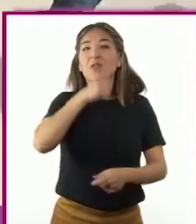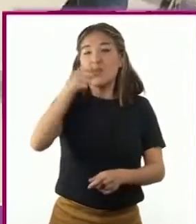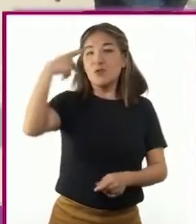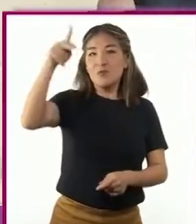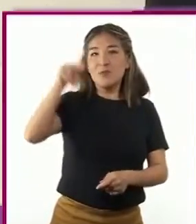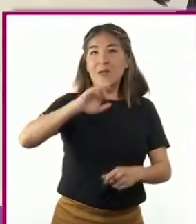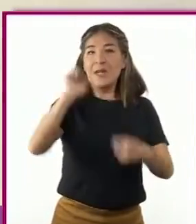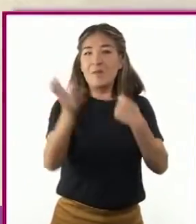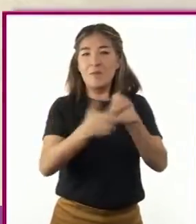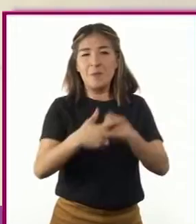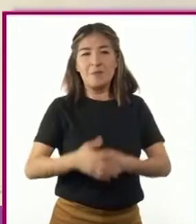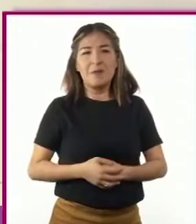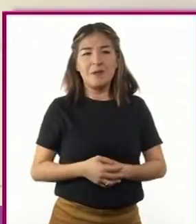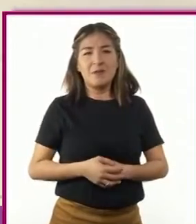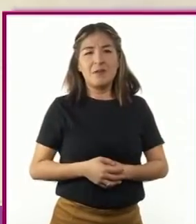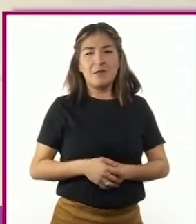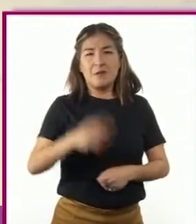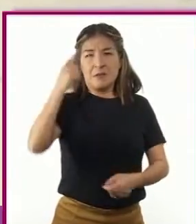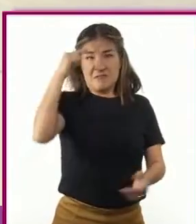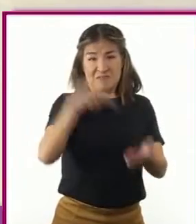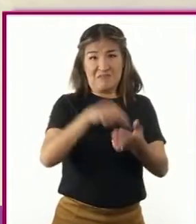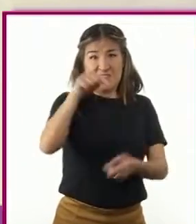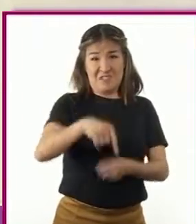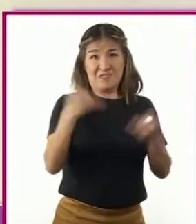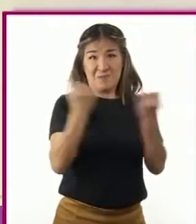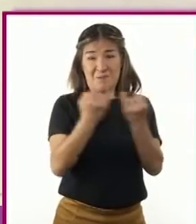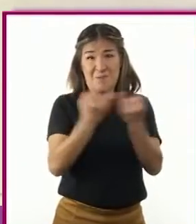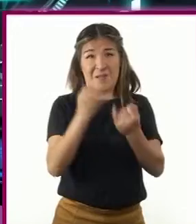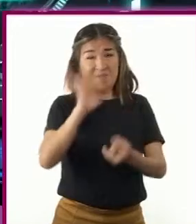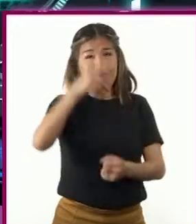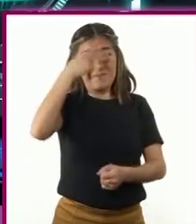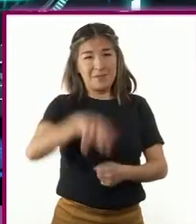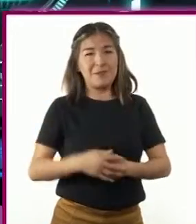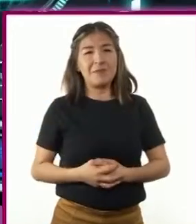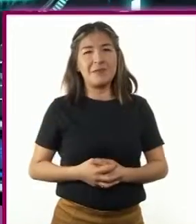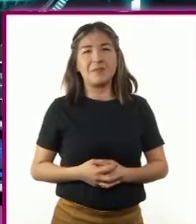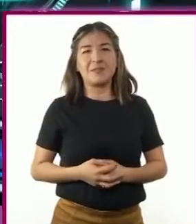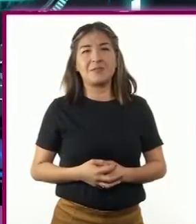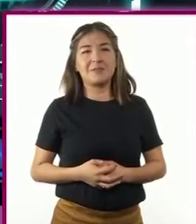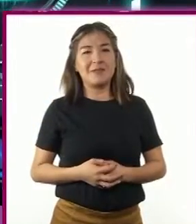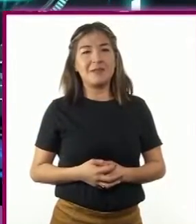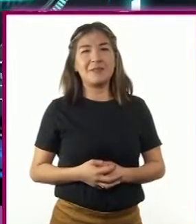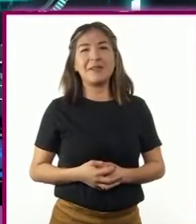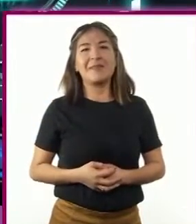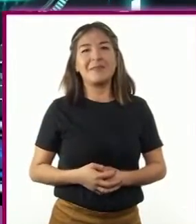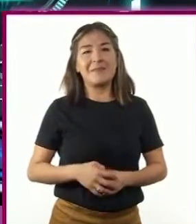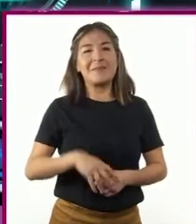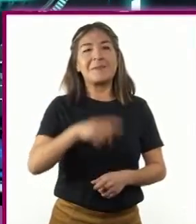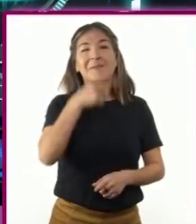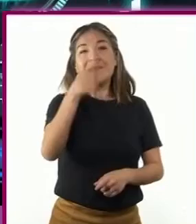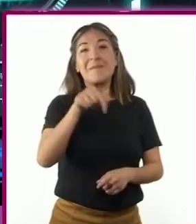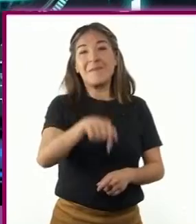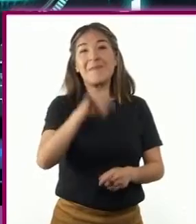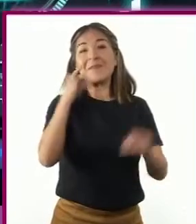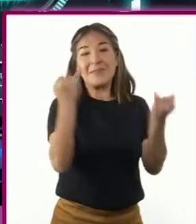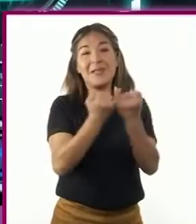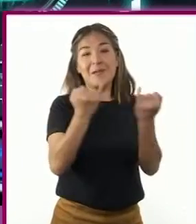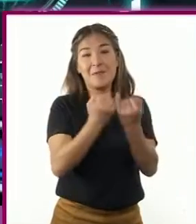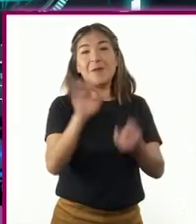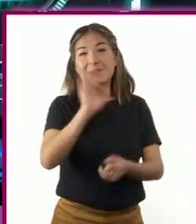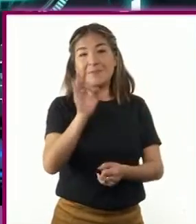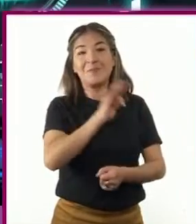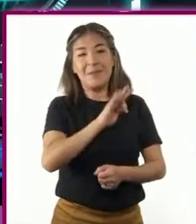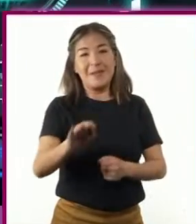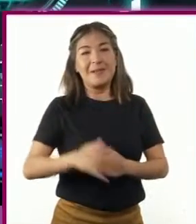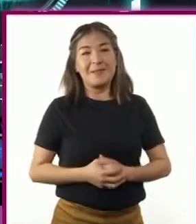Europa. ¿Crees que eso también pasará en México? Sí, es un proceso mundial. Voy a mostrarte una